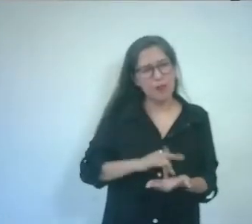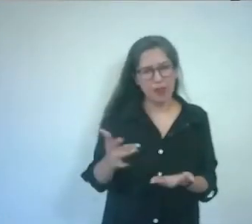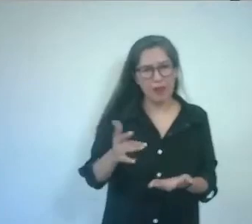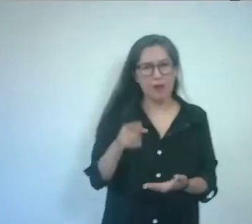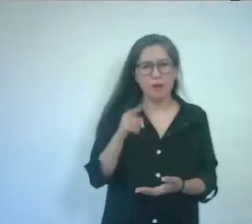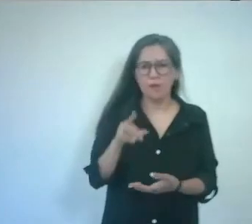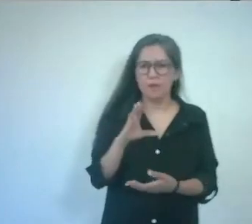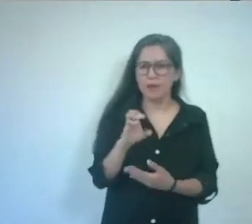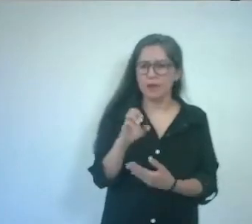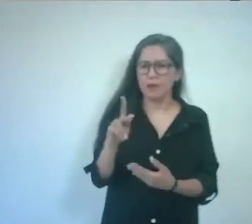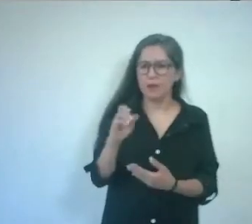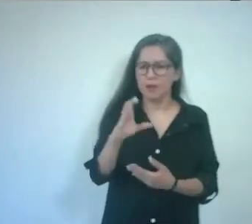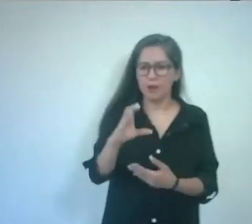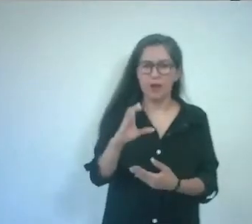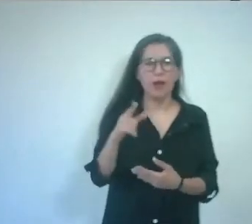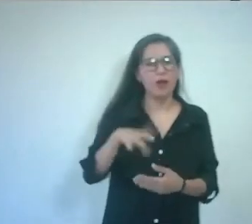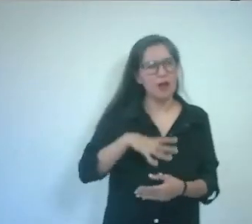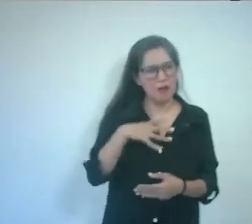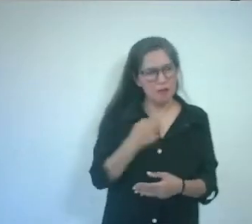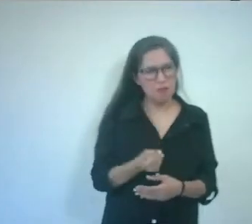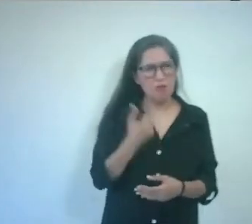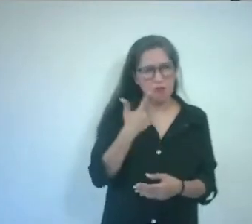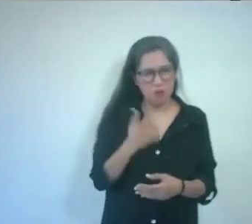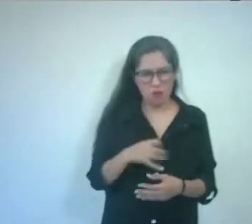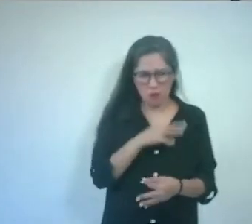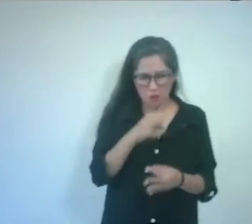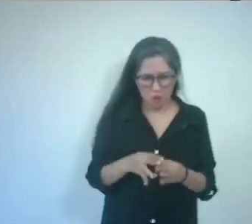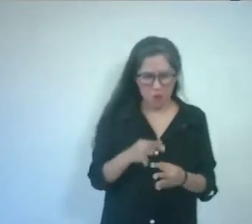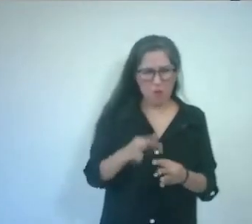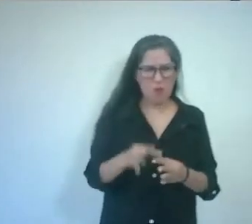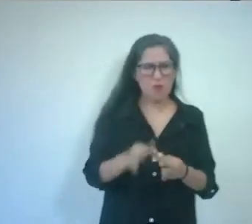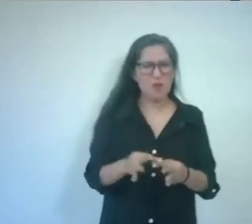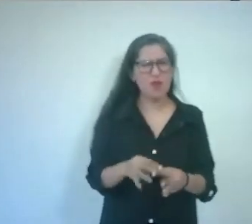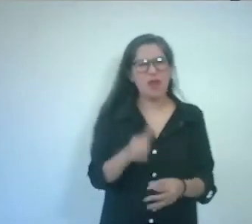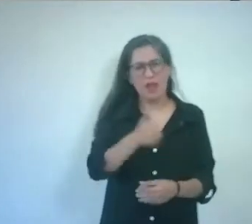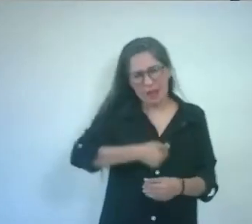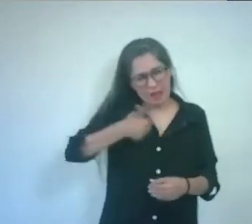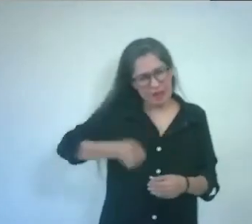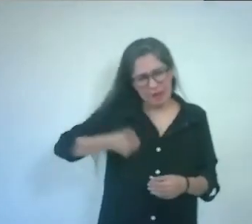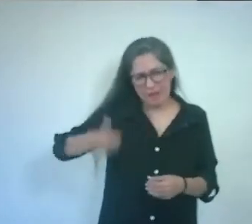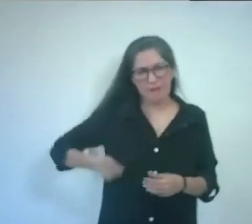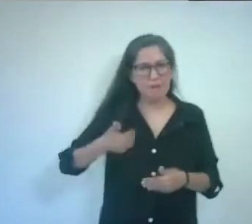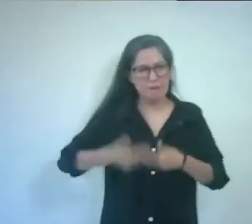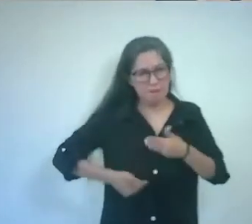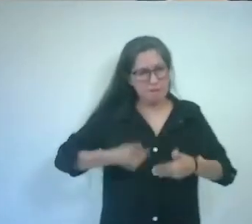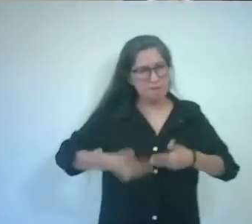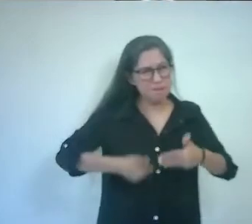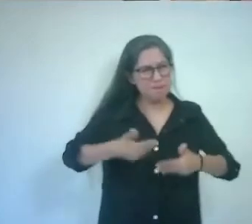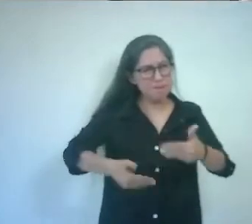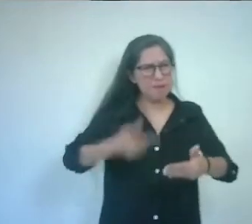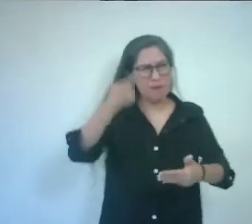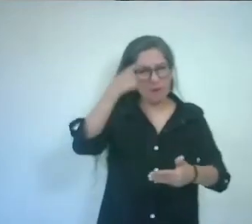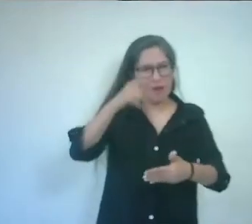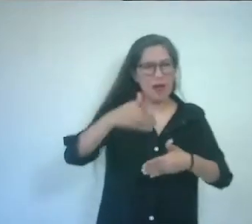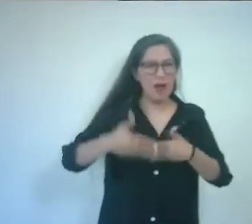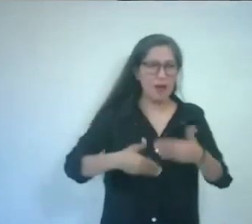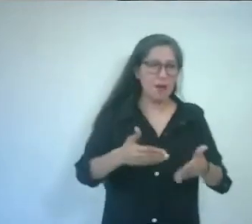del CEPAC su esfuerzo y compromiso para atender y sacar adelante todos y cada uno de los procedimientos necesarios para llevar a cabo un proceso